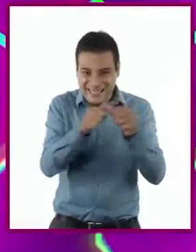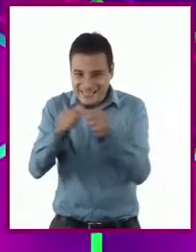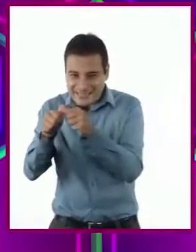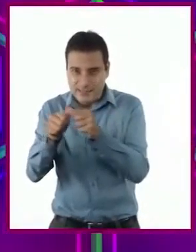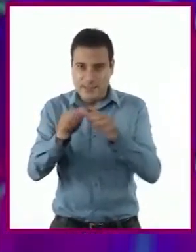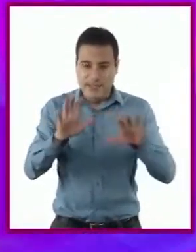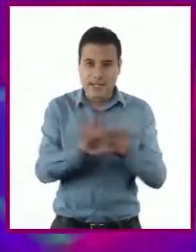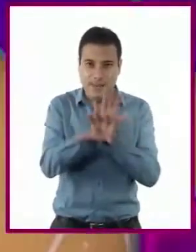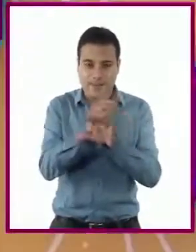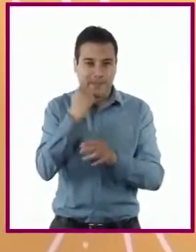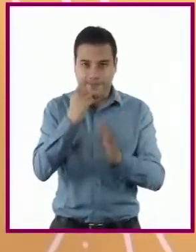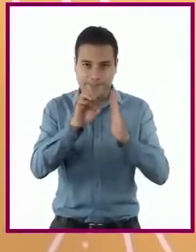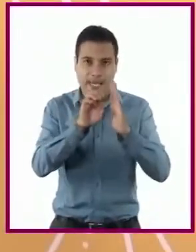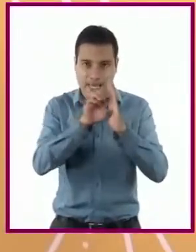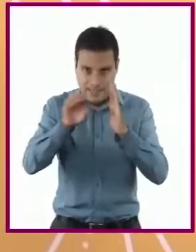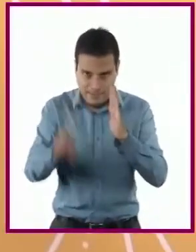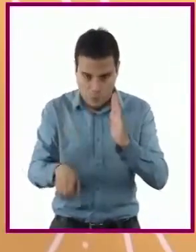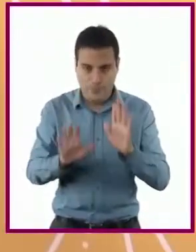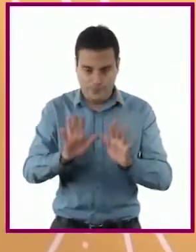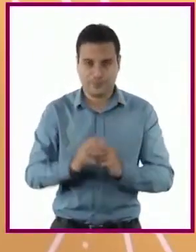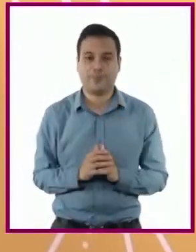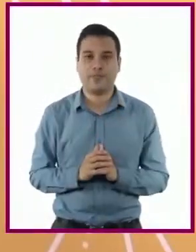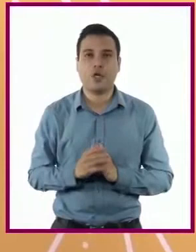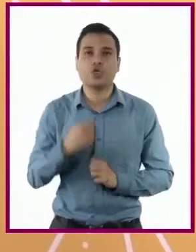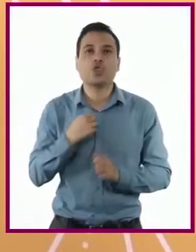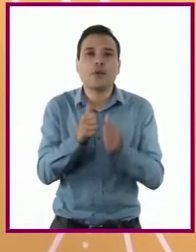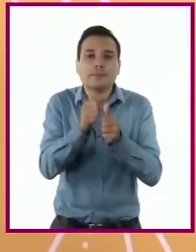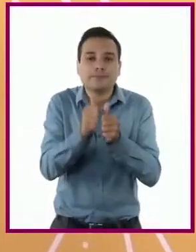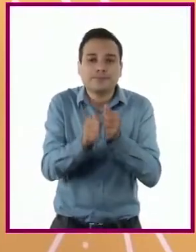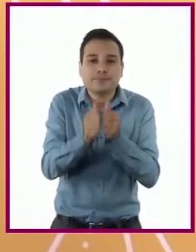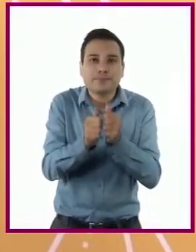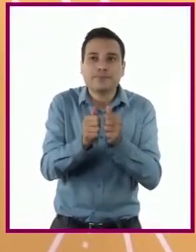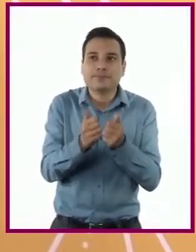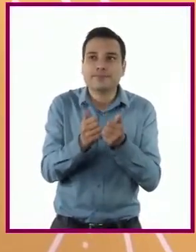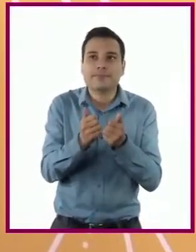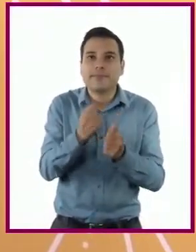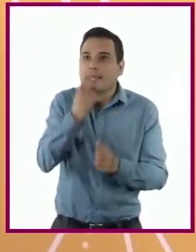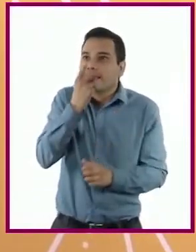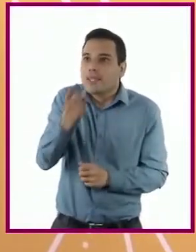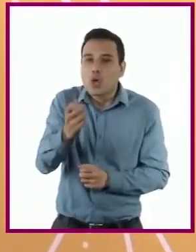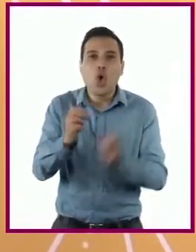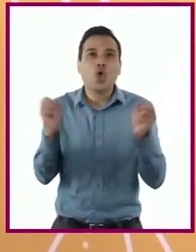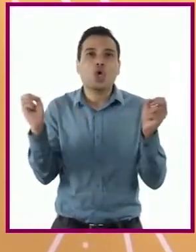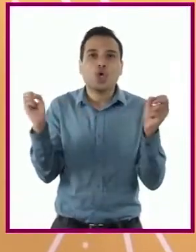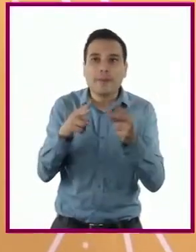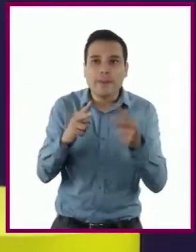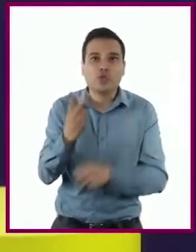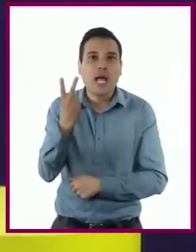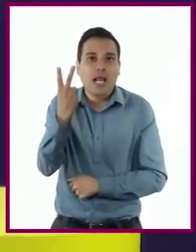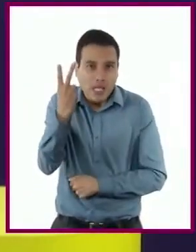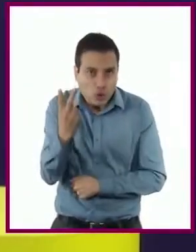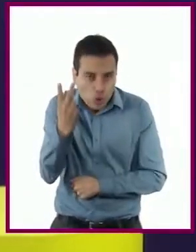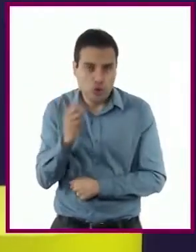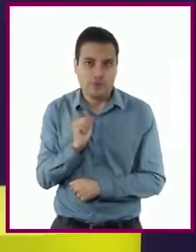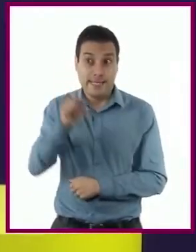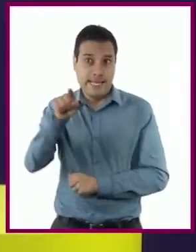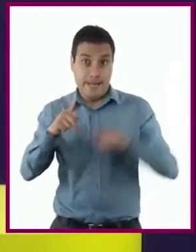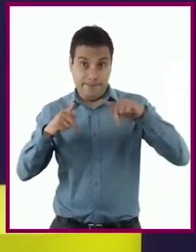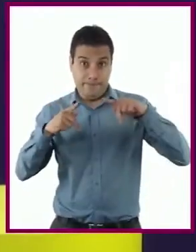un ejemplo. El mensaje por enviar es: nos vemos a las 2. La persona